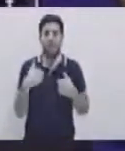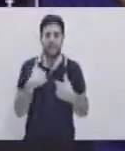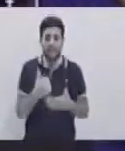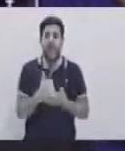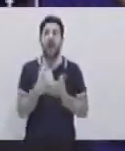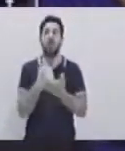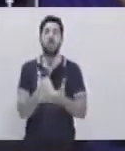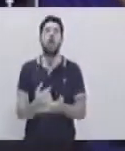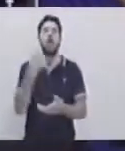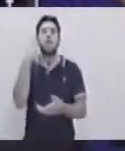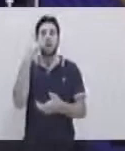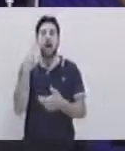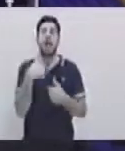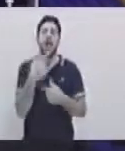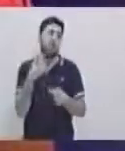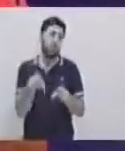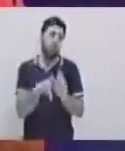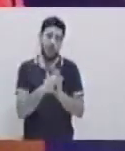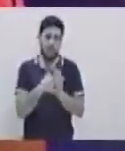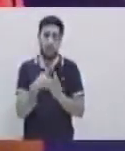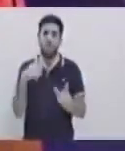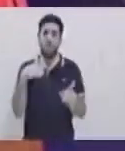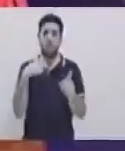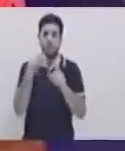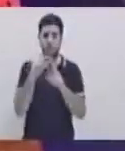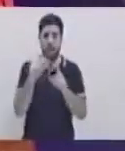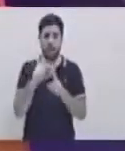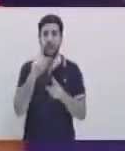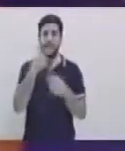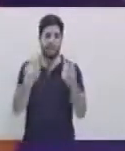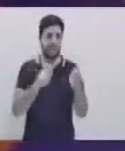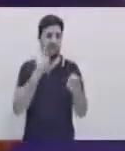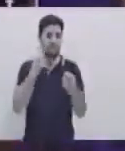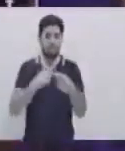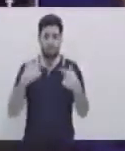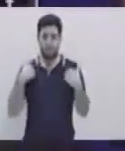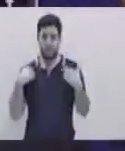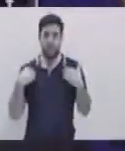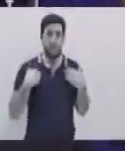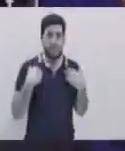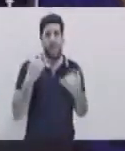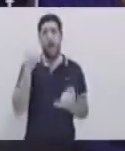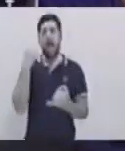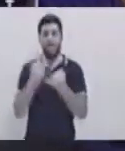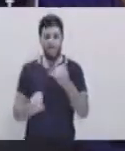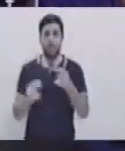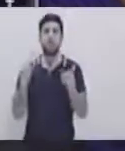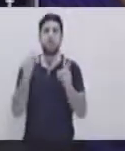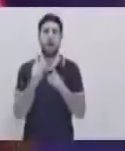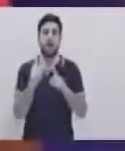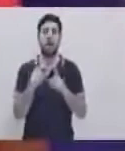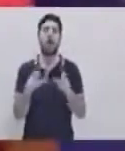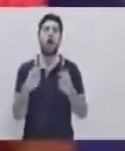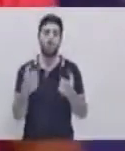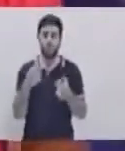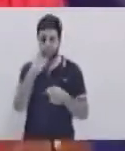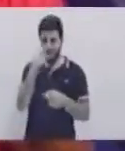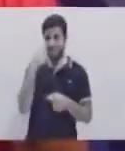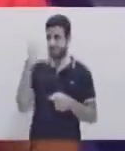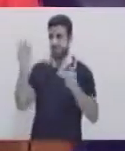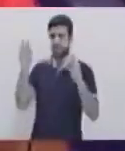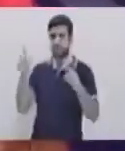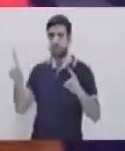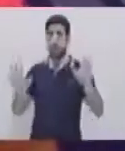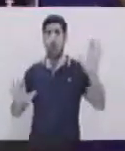ayuda a terminar de decir un mensaje o qué es lo que vamos a interpretar. Los